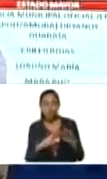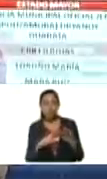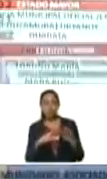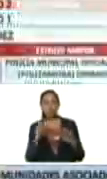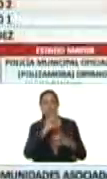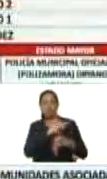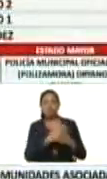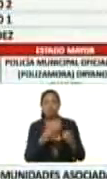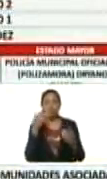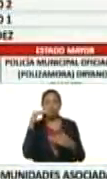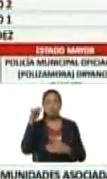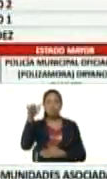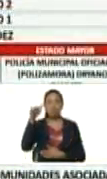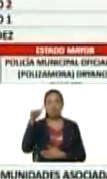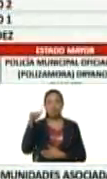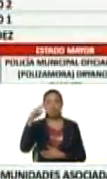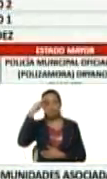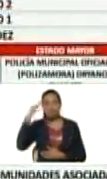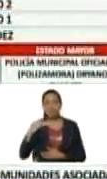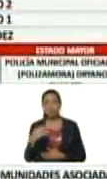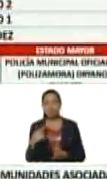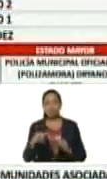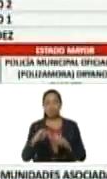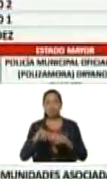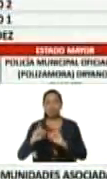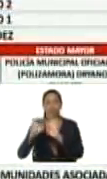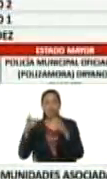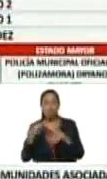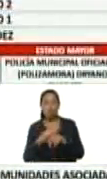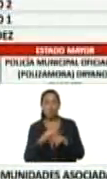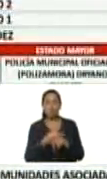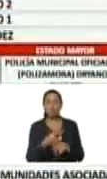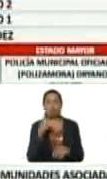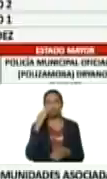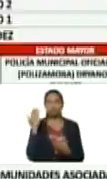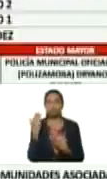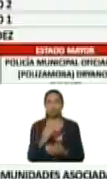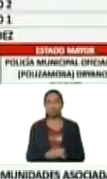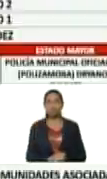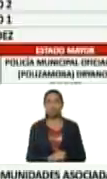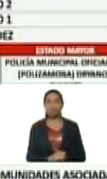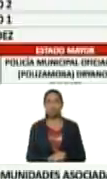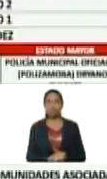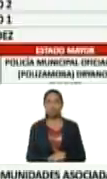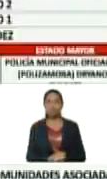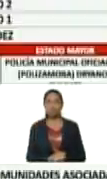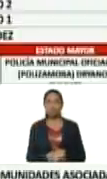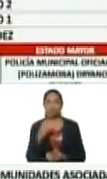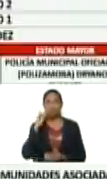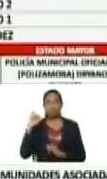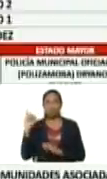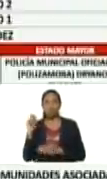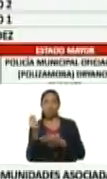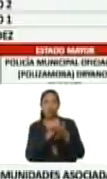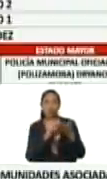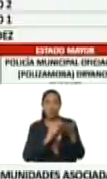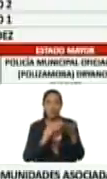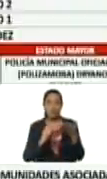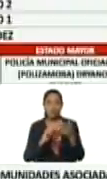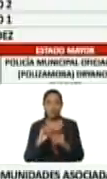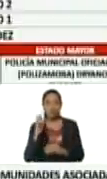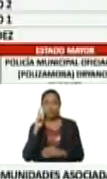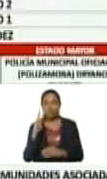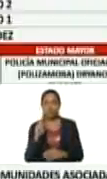poder popular y de la milicia de este gobierno comunitario. Como esto, presidente, usted lo tiene en el cuaderno que ahorita le voy a dar, de